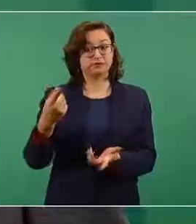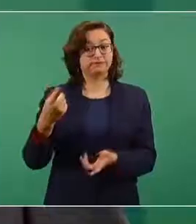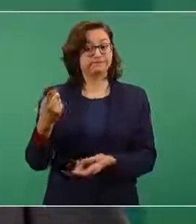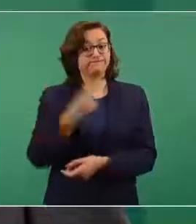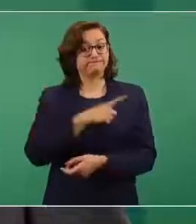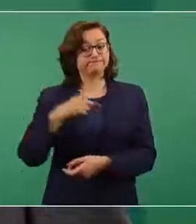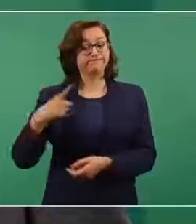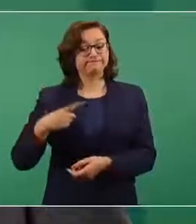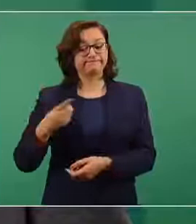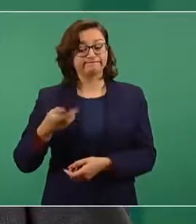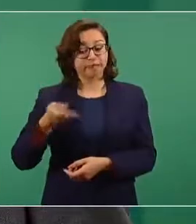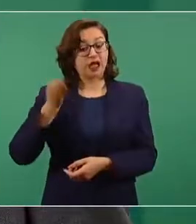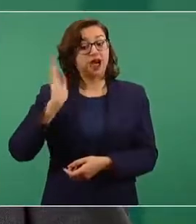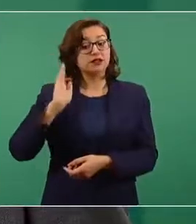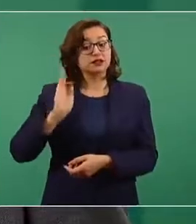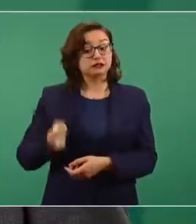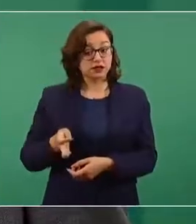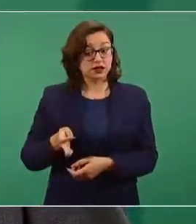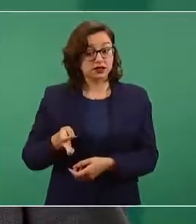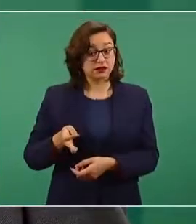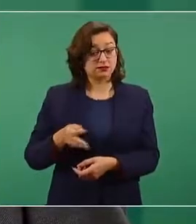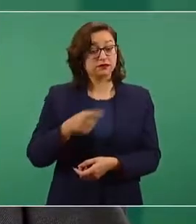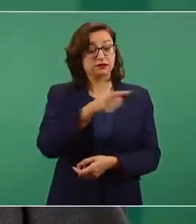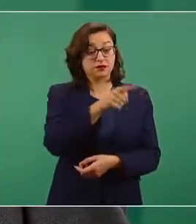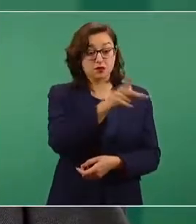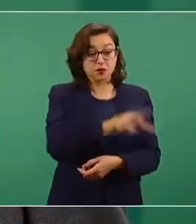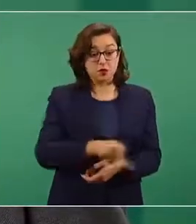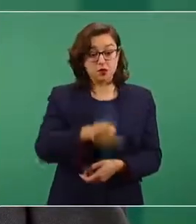a los pueblos yaquis.